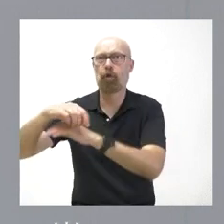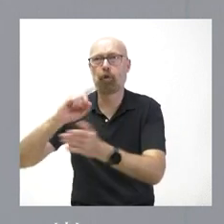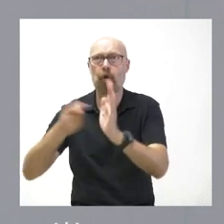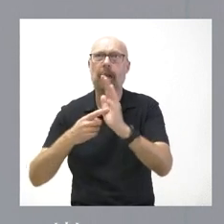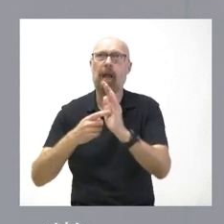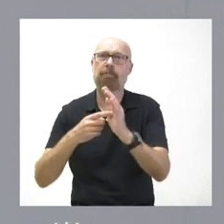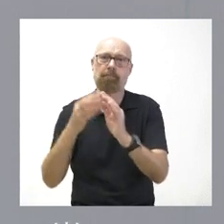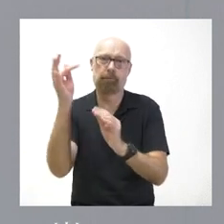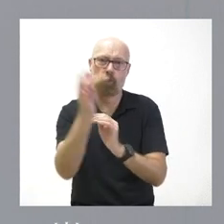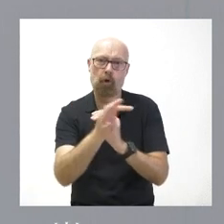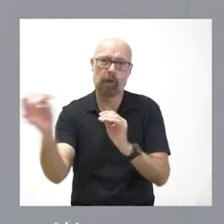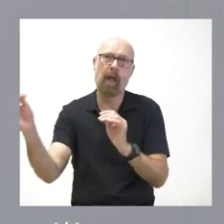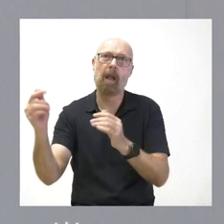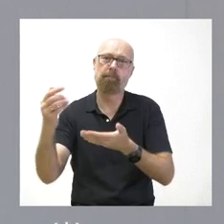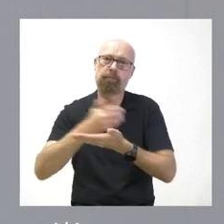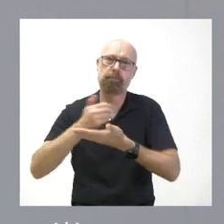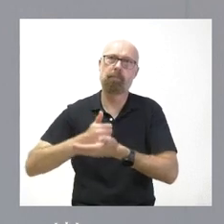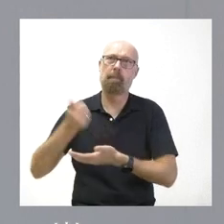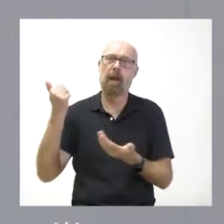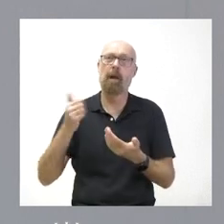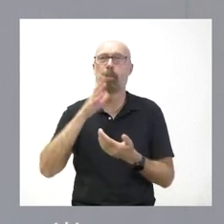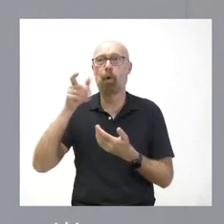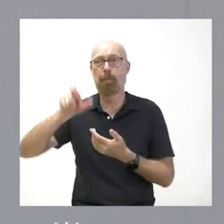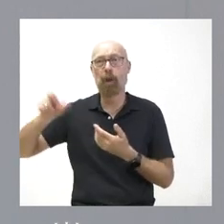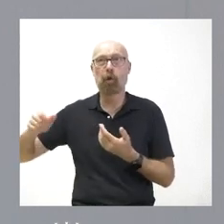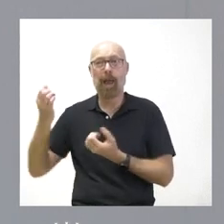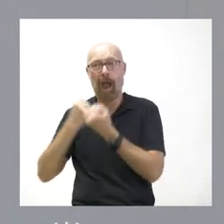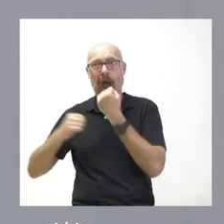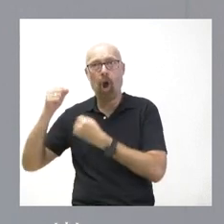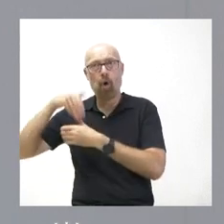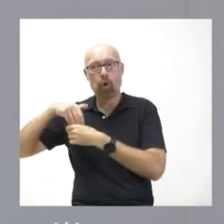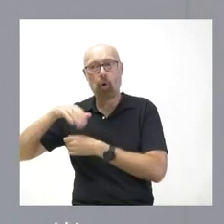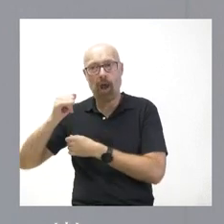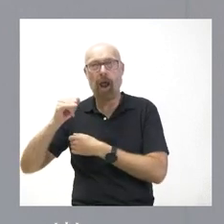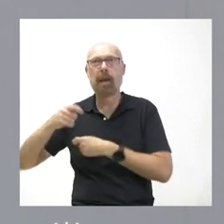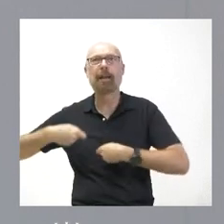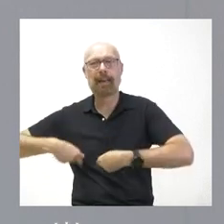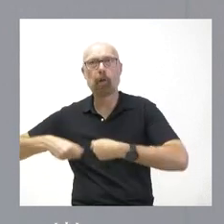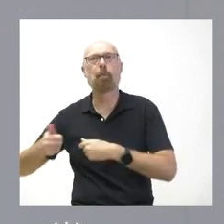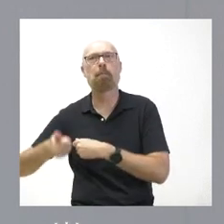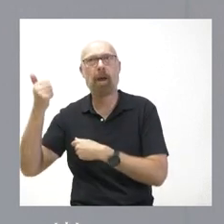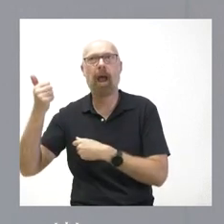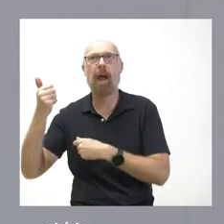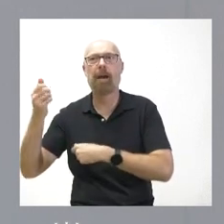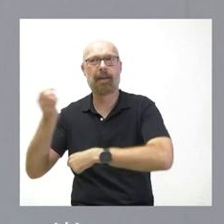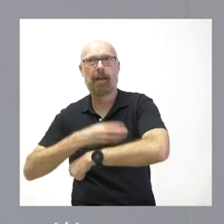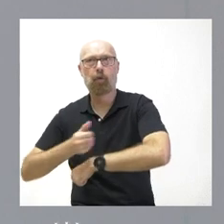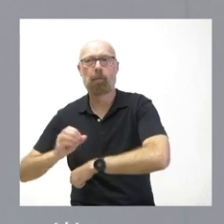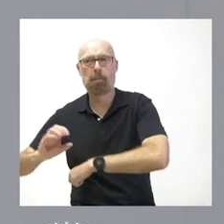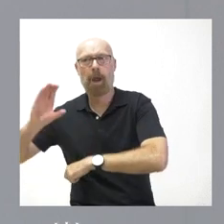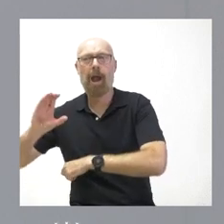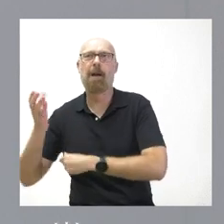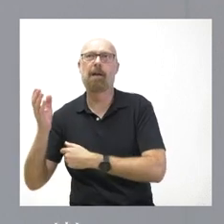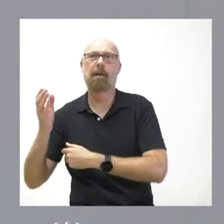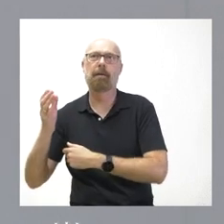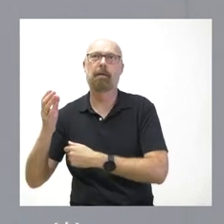lógicamente pasan a ahorrar más pasan a gastar más pasan a ingresar más y por tanto por otras figuras tributarias